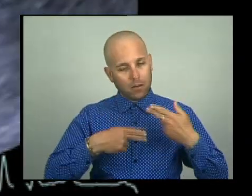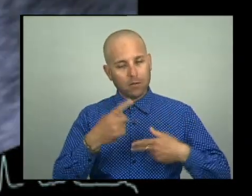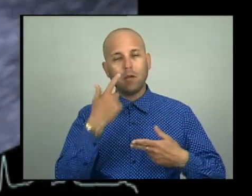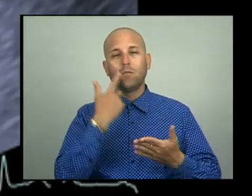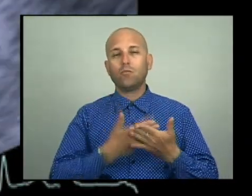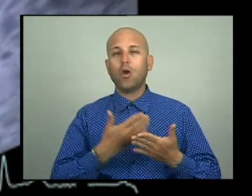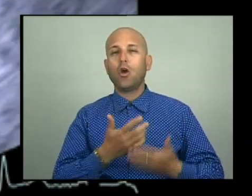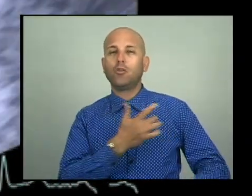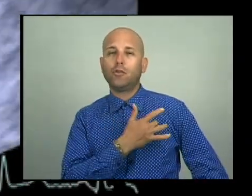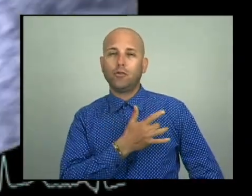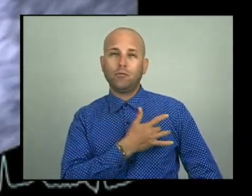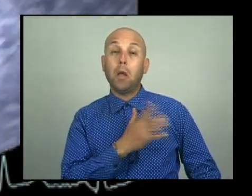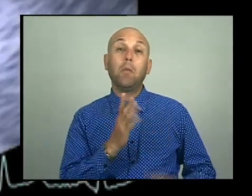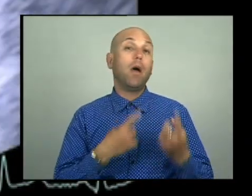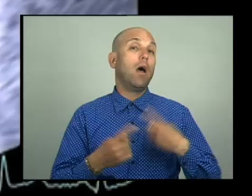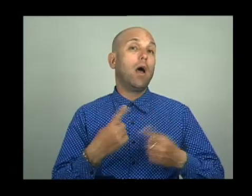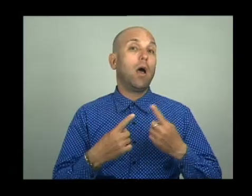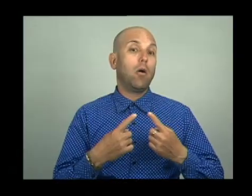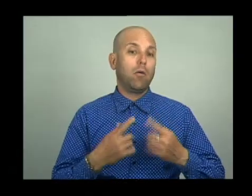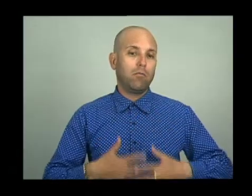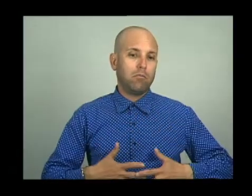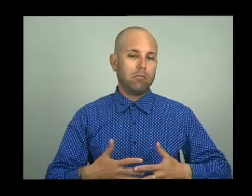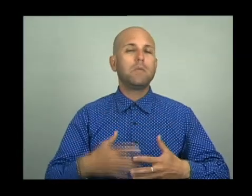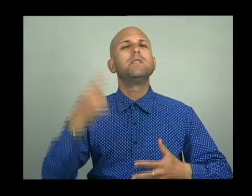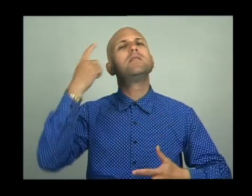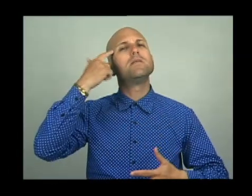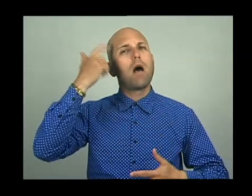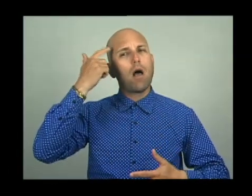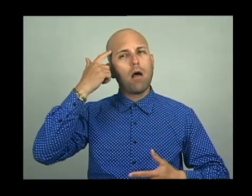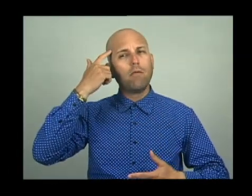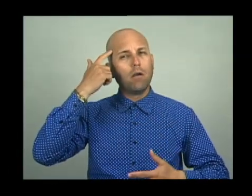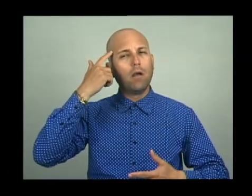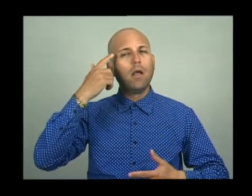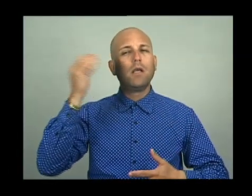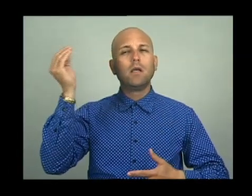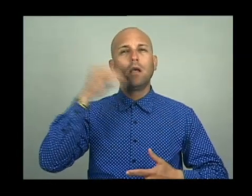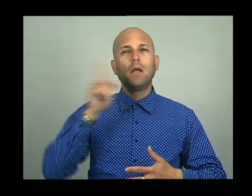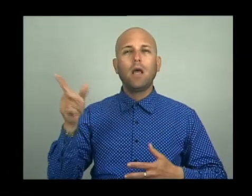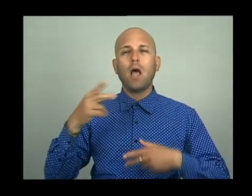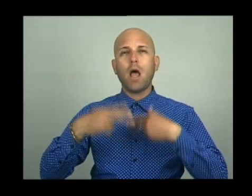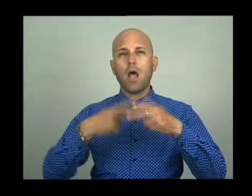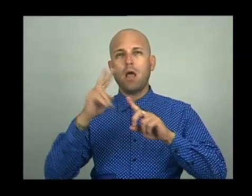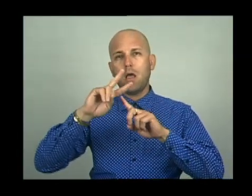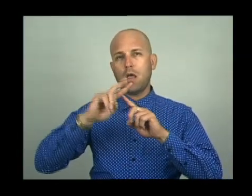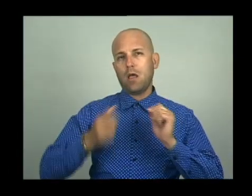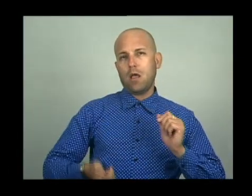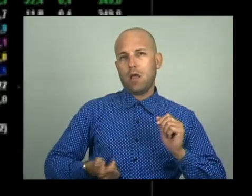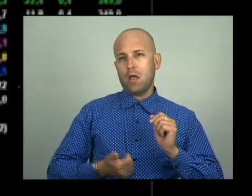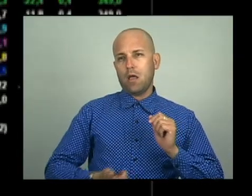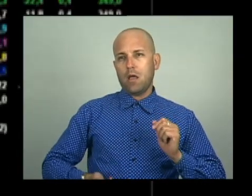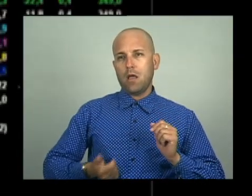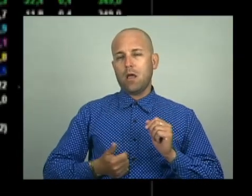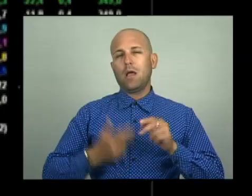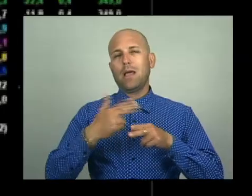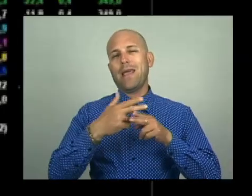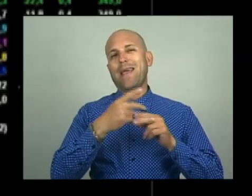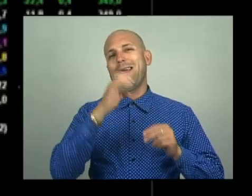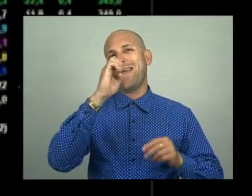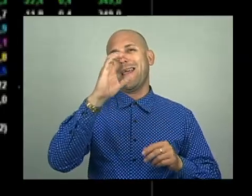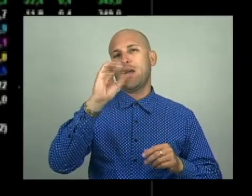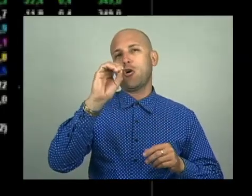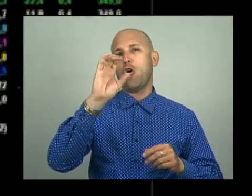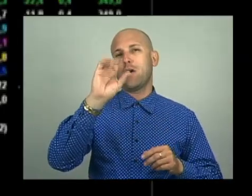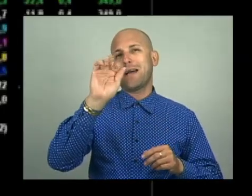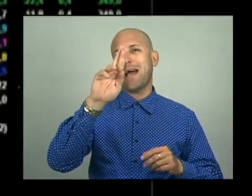ellos pueden diagnosticarse durante el embarazo mediante un tipo especial de ecografía llamada ecocardiograma fetal,